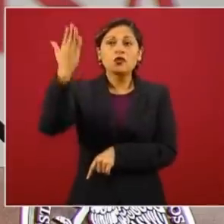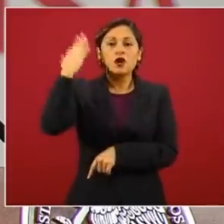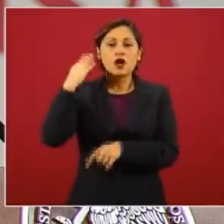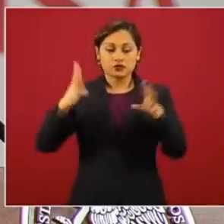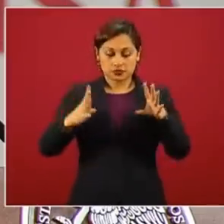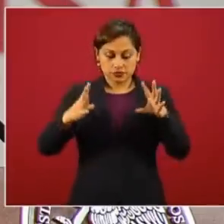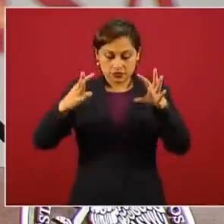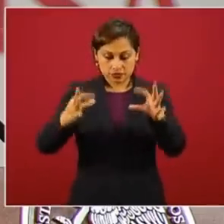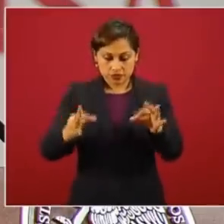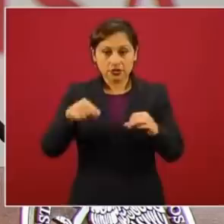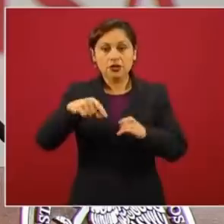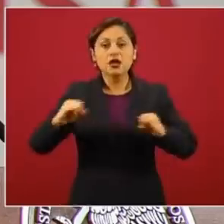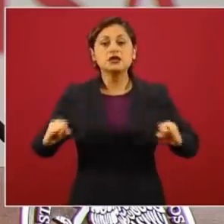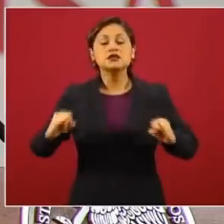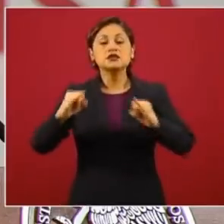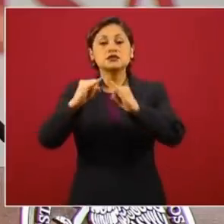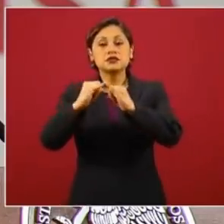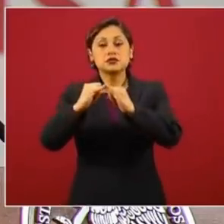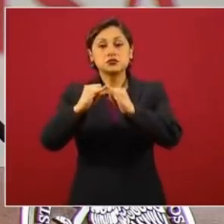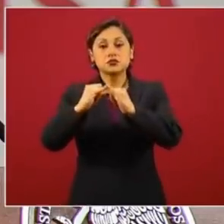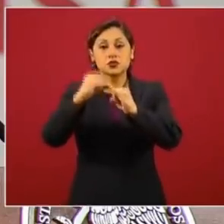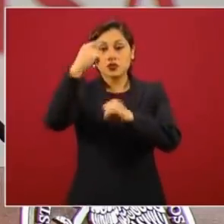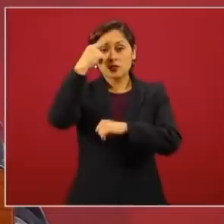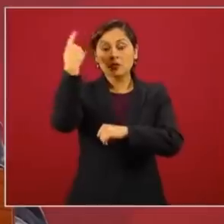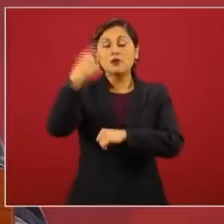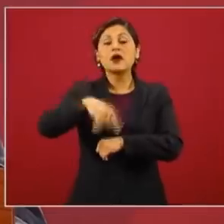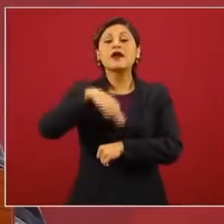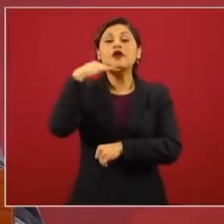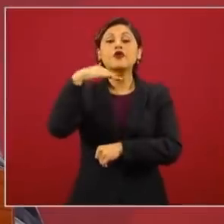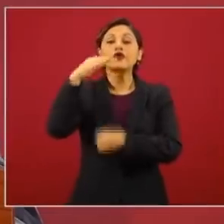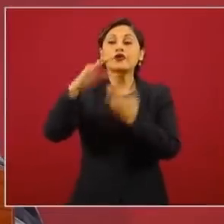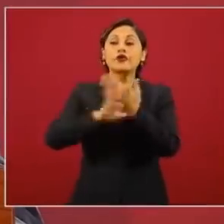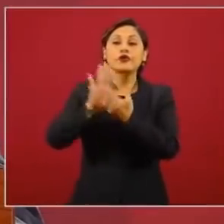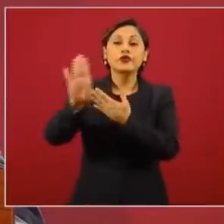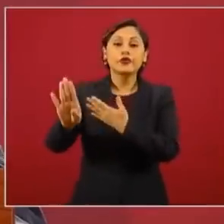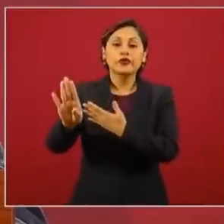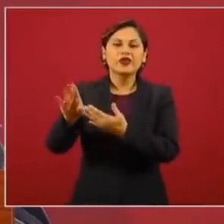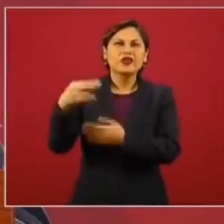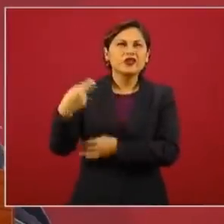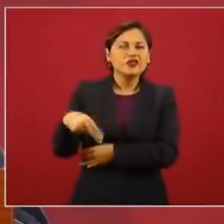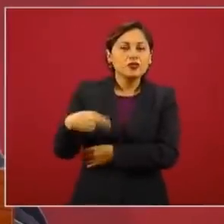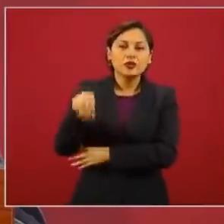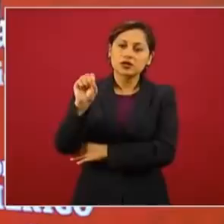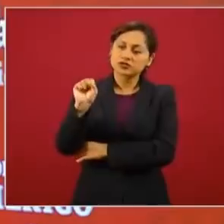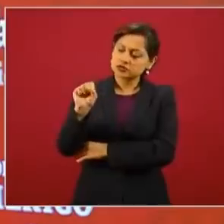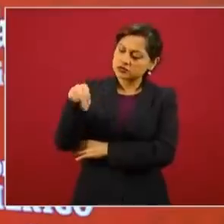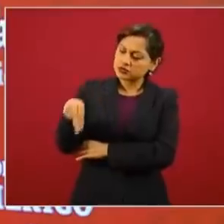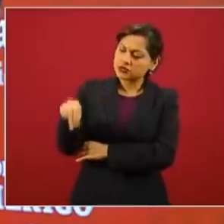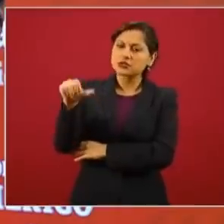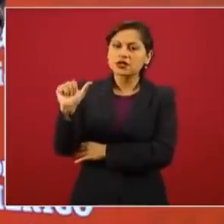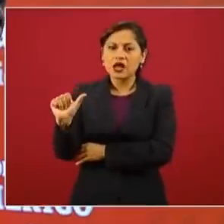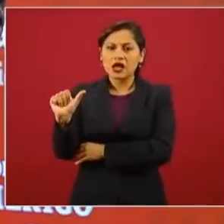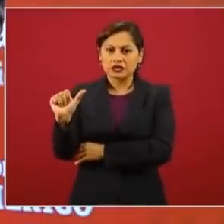esta institución de combate a la corrupción, Sistema Nacional Anticorrupción.